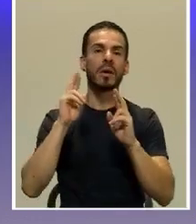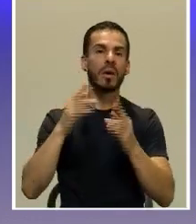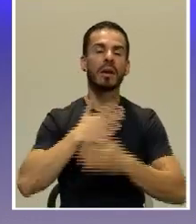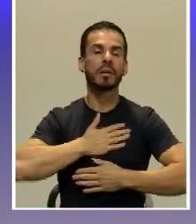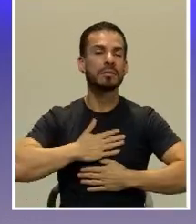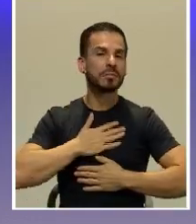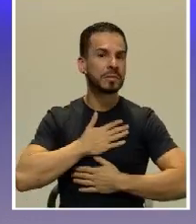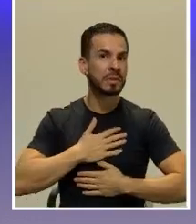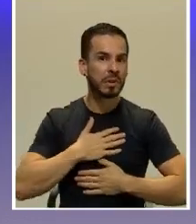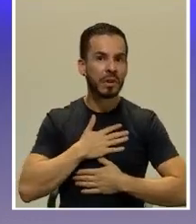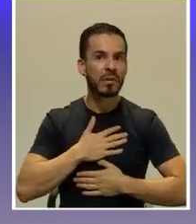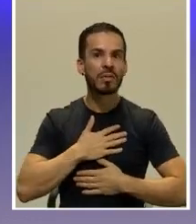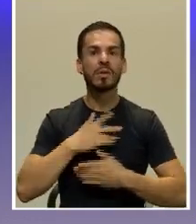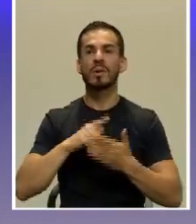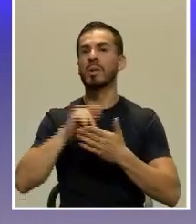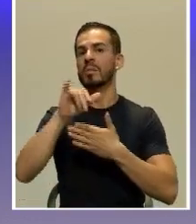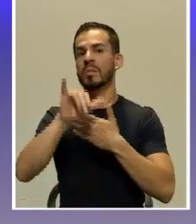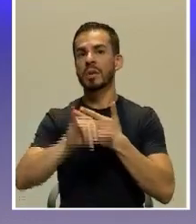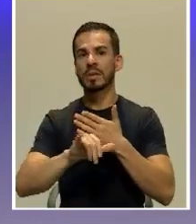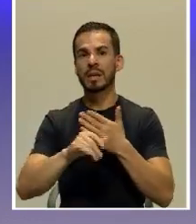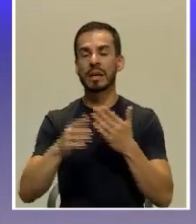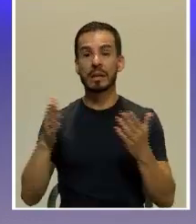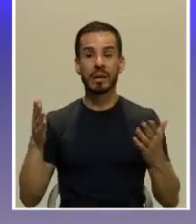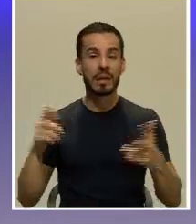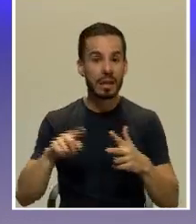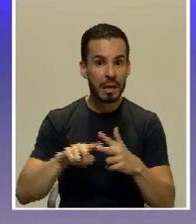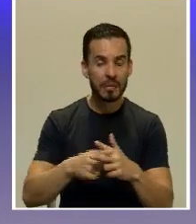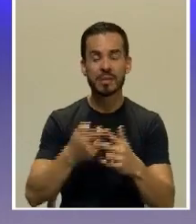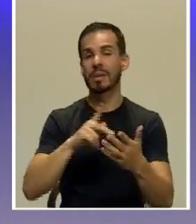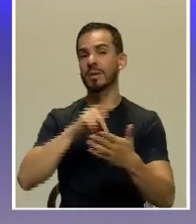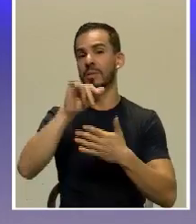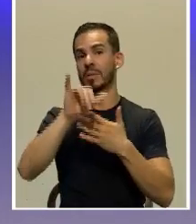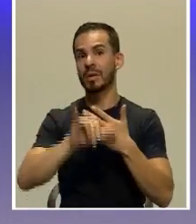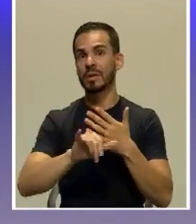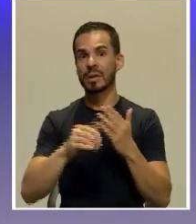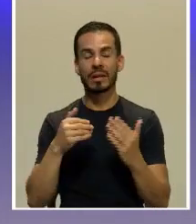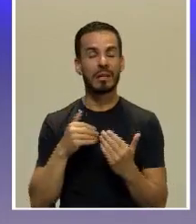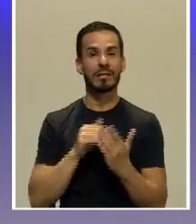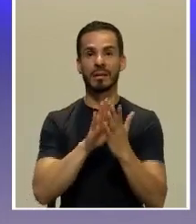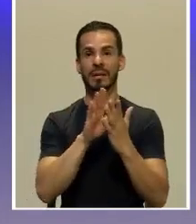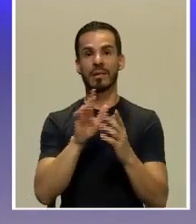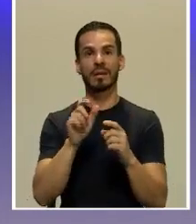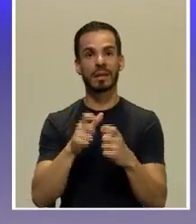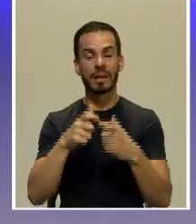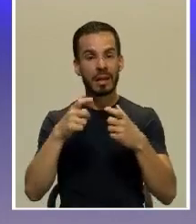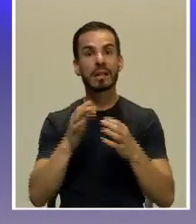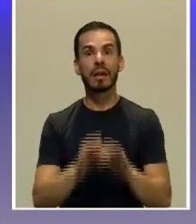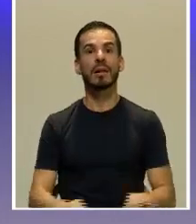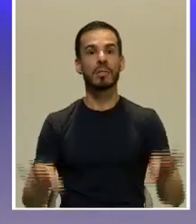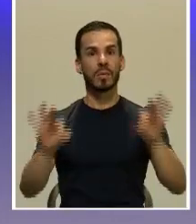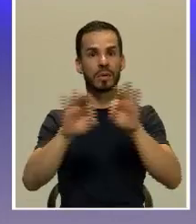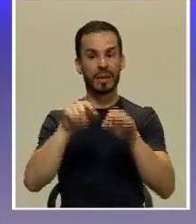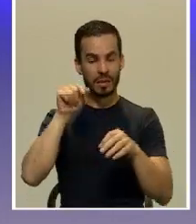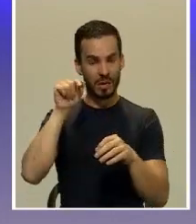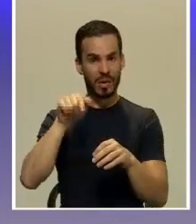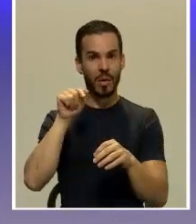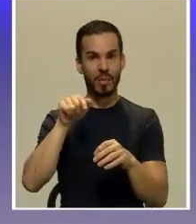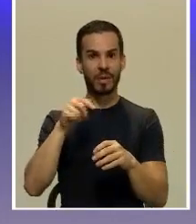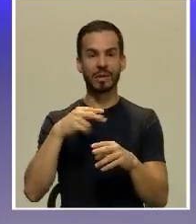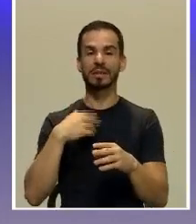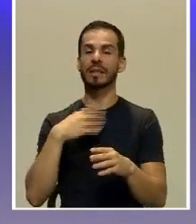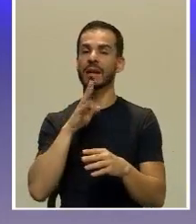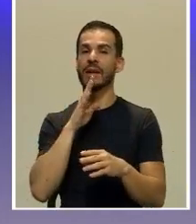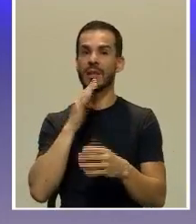ojalá disfrutando de proyectos y emprendiendo proyectos tan desafiantes y tan importantes como este